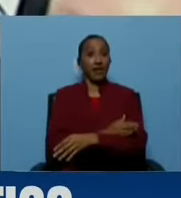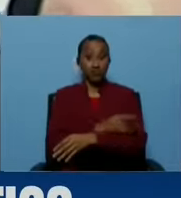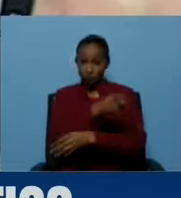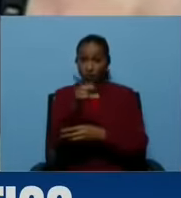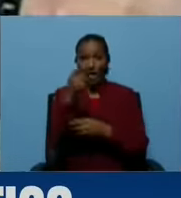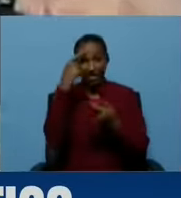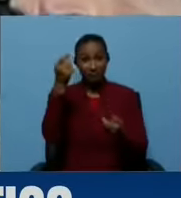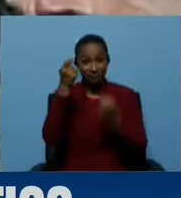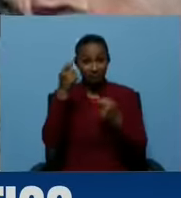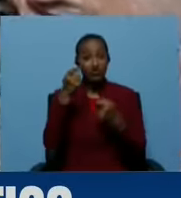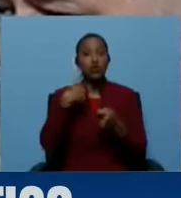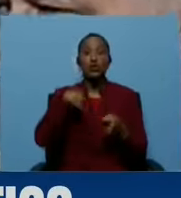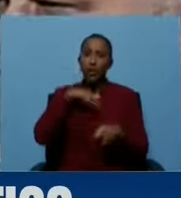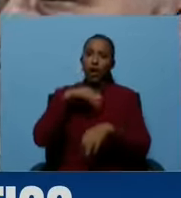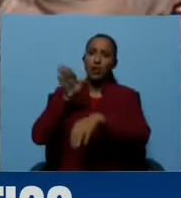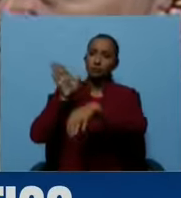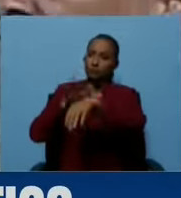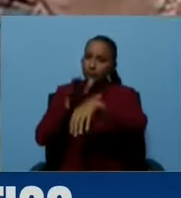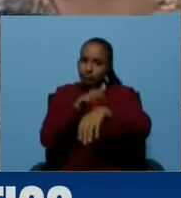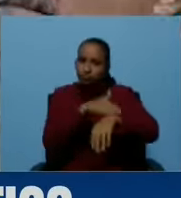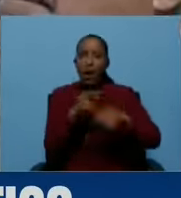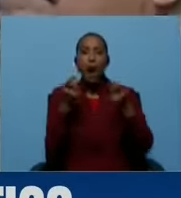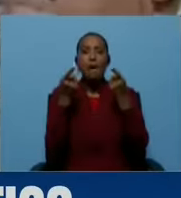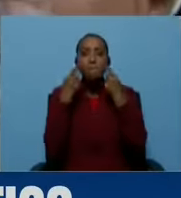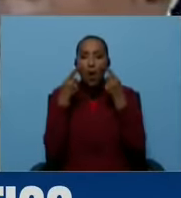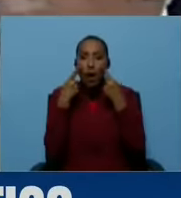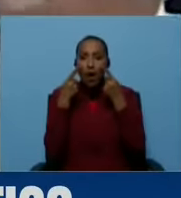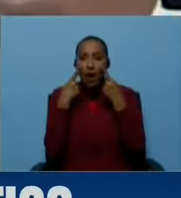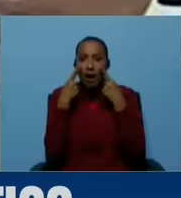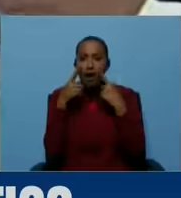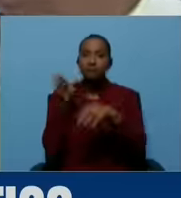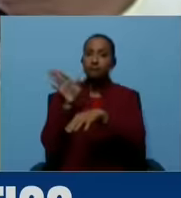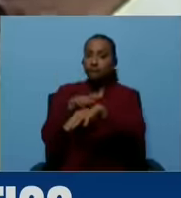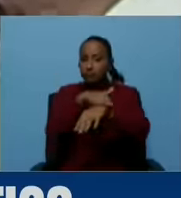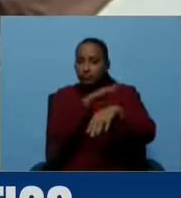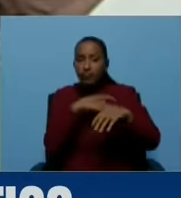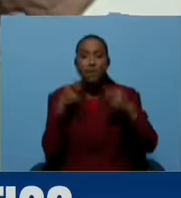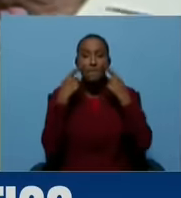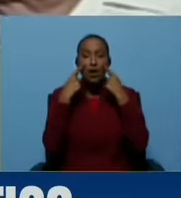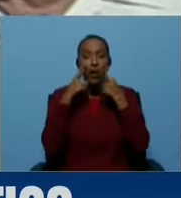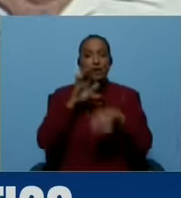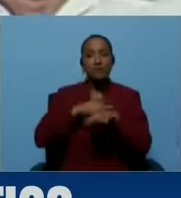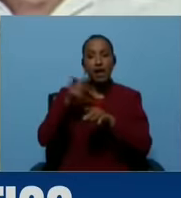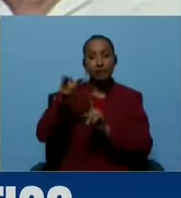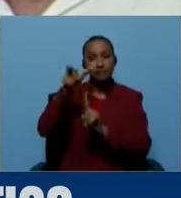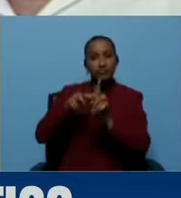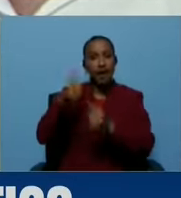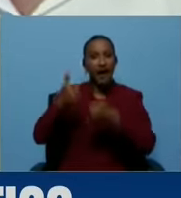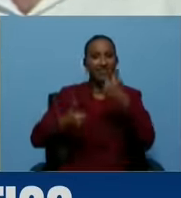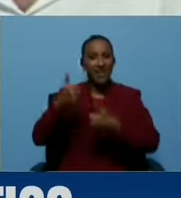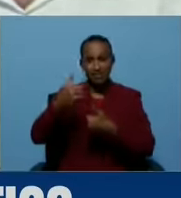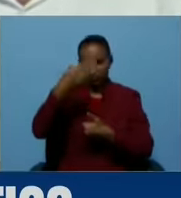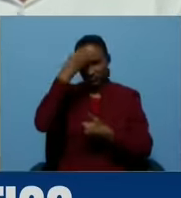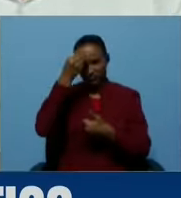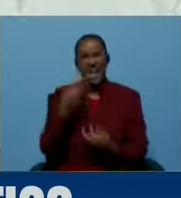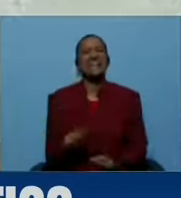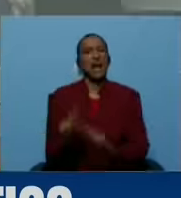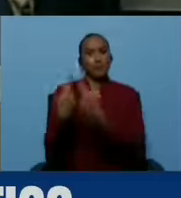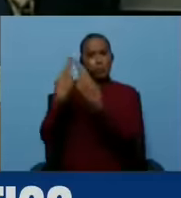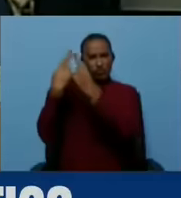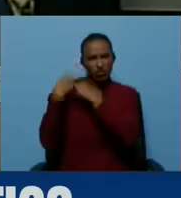bien, alertamos que este candidato, González Urrutia, responsable de la